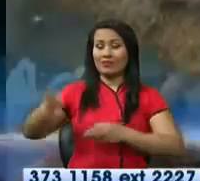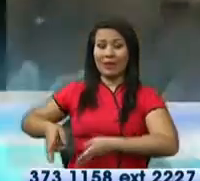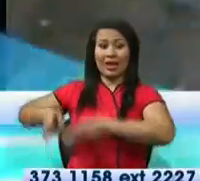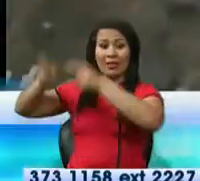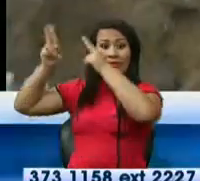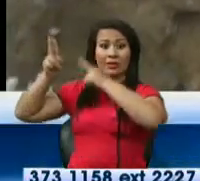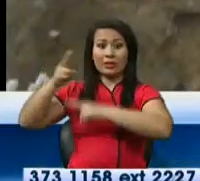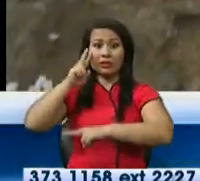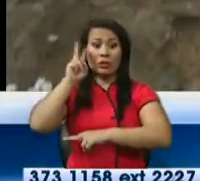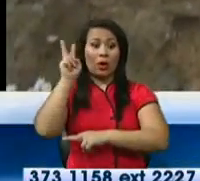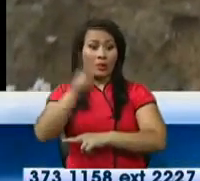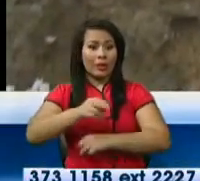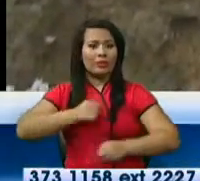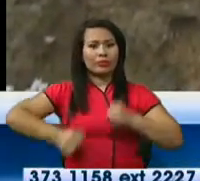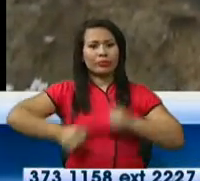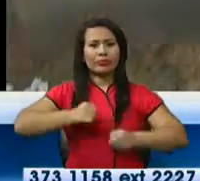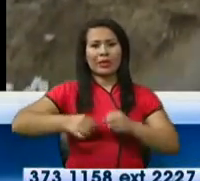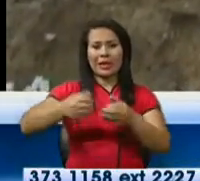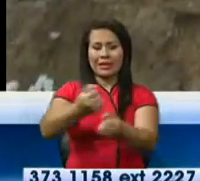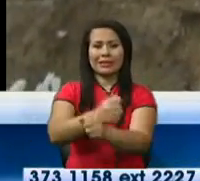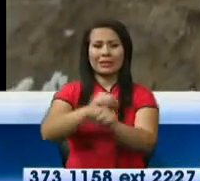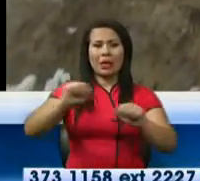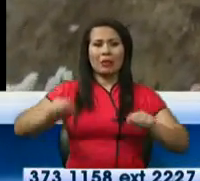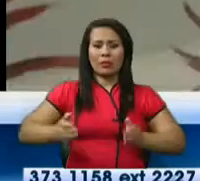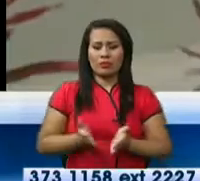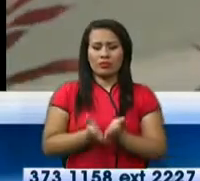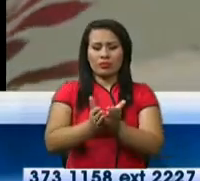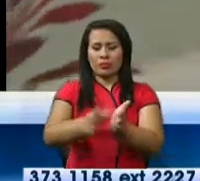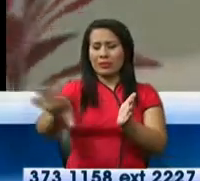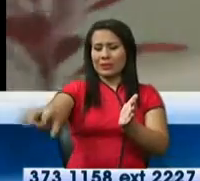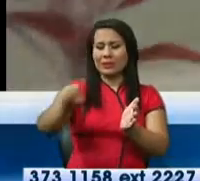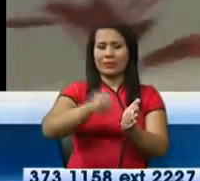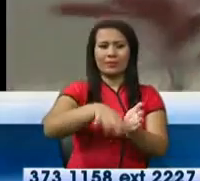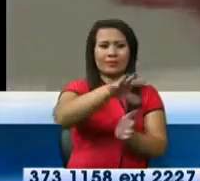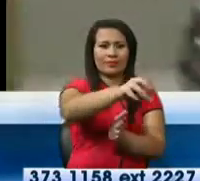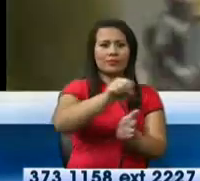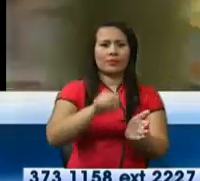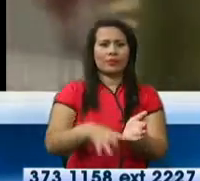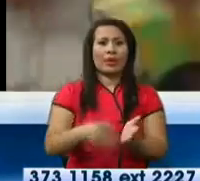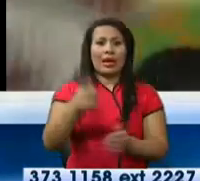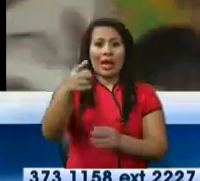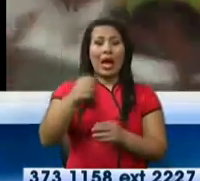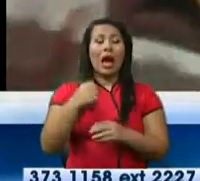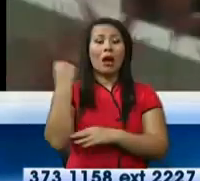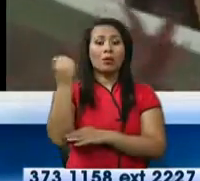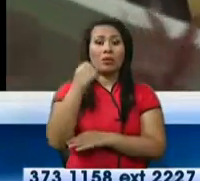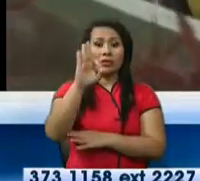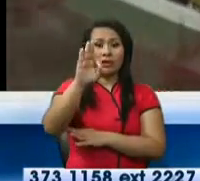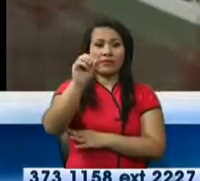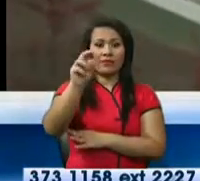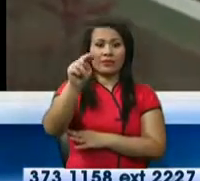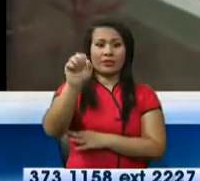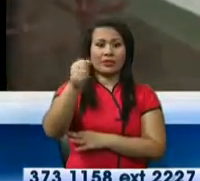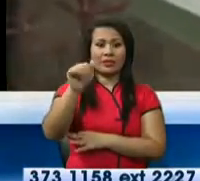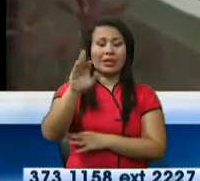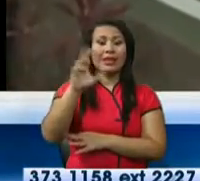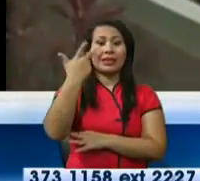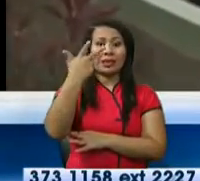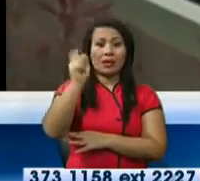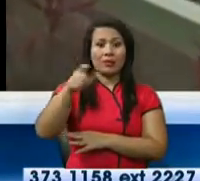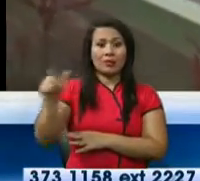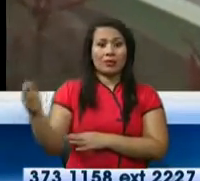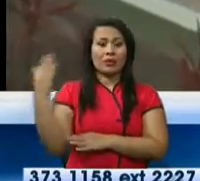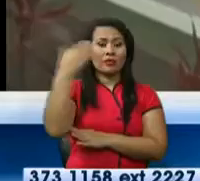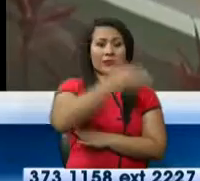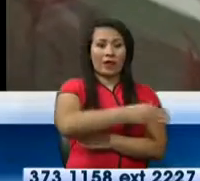trabajando ahí, el señor vino y lo salvó con una balsa grandota. La ambulancia del FONSAP llevó a las tres personas hasta el Hospital Liborio Panchana